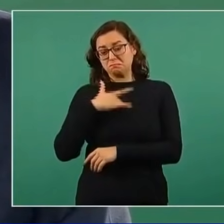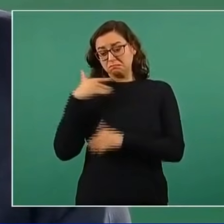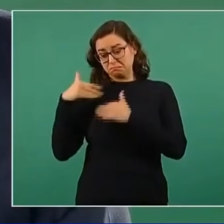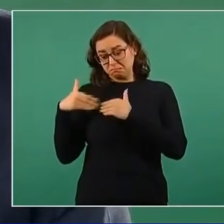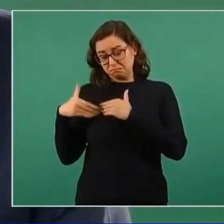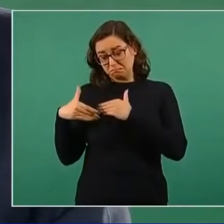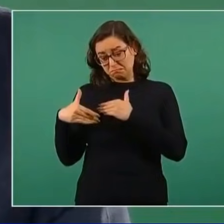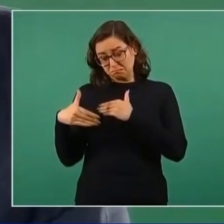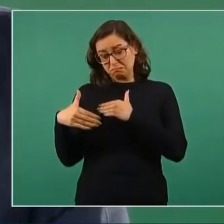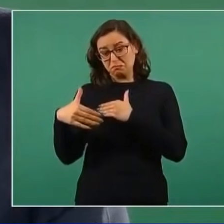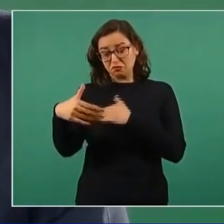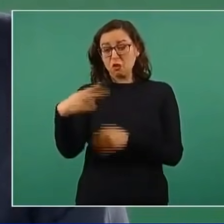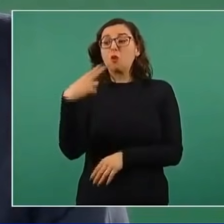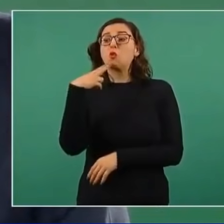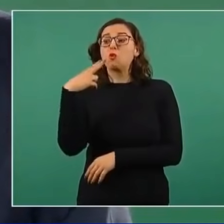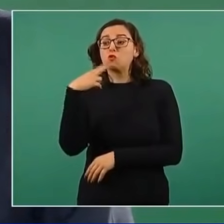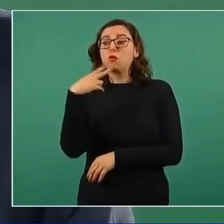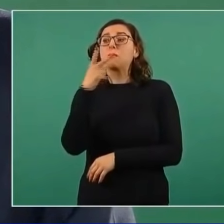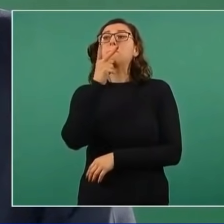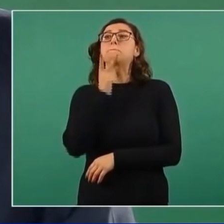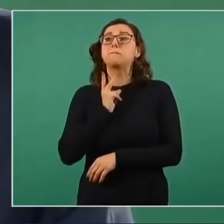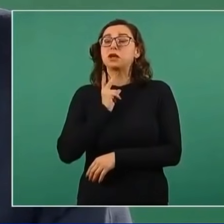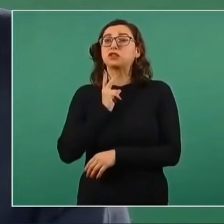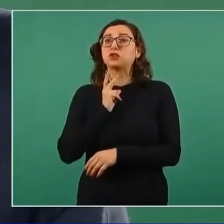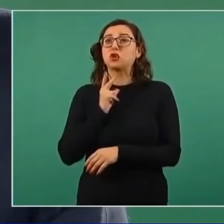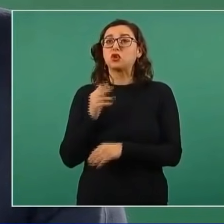todavía el petróleo